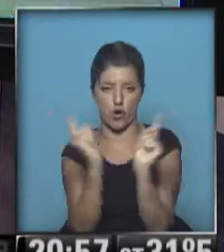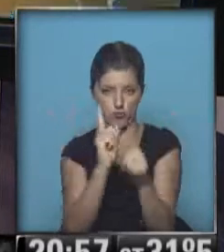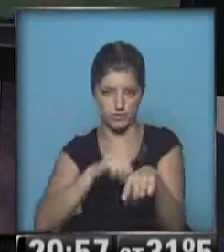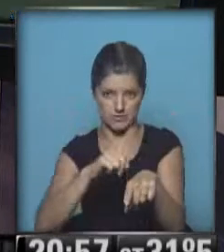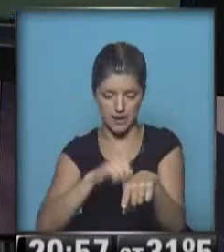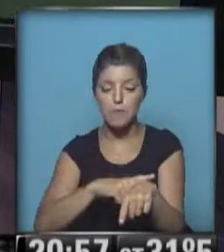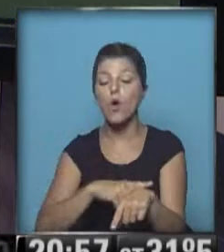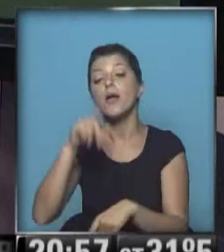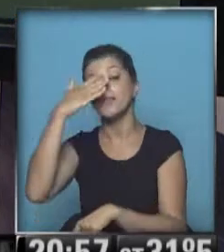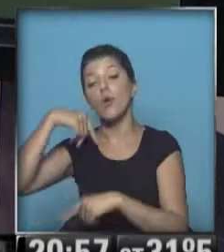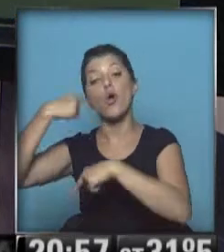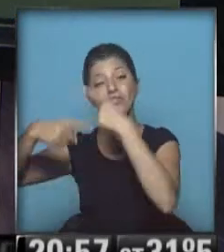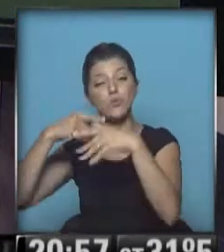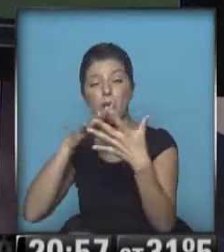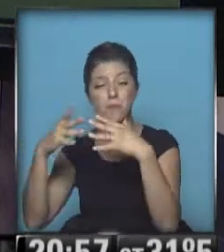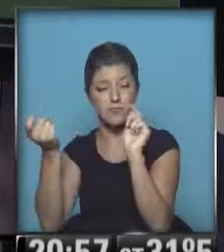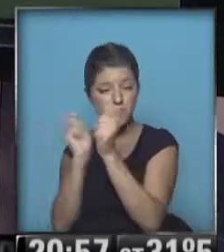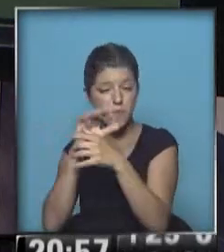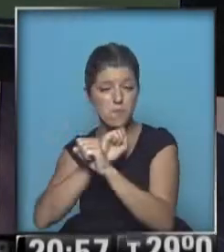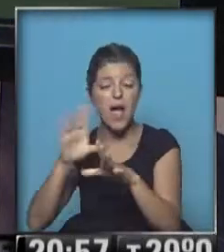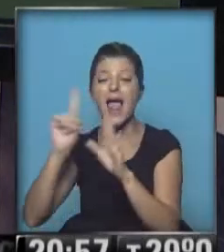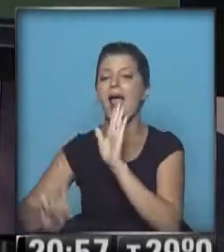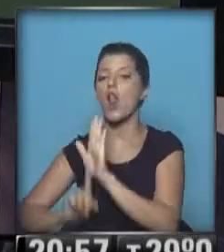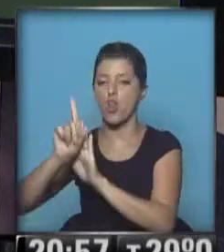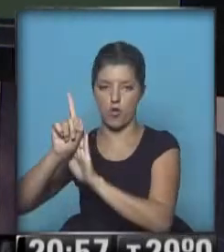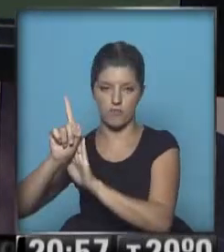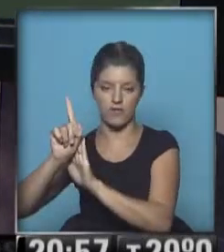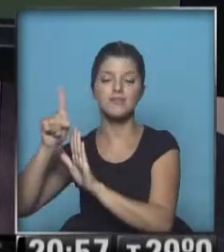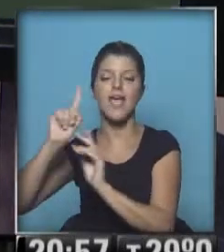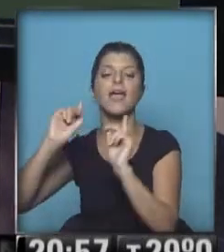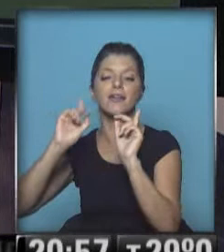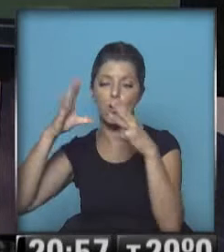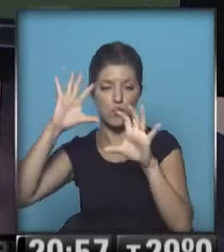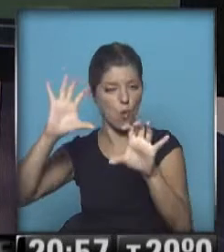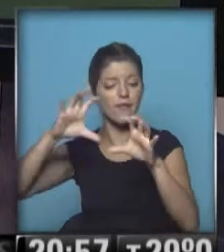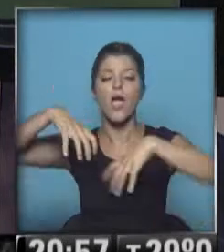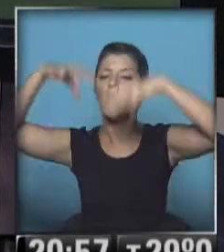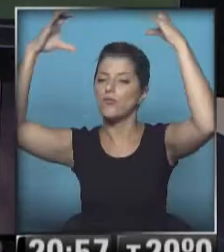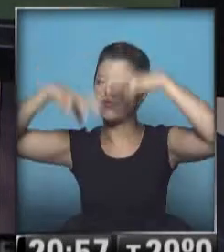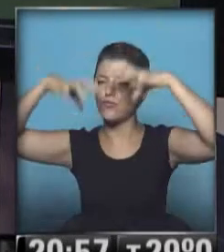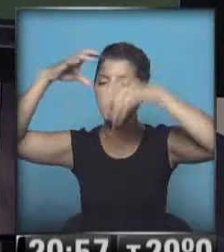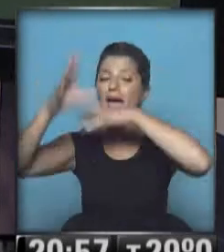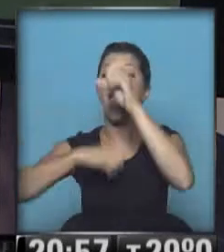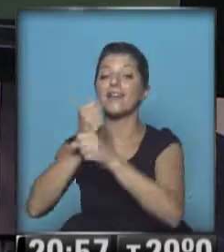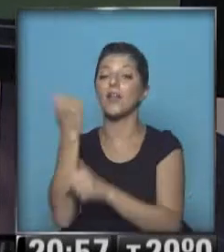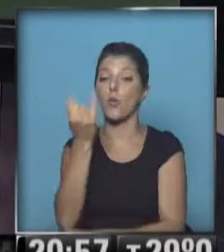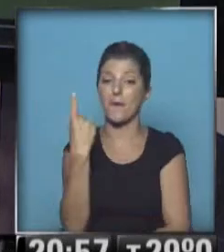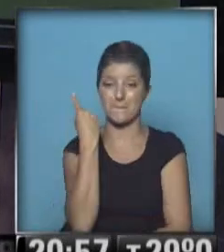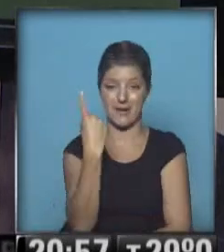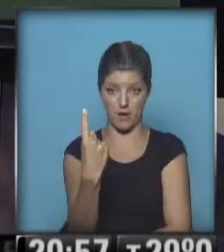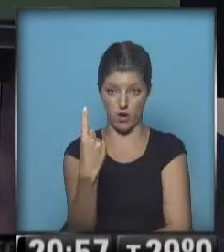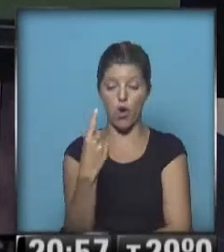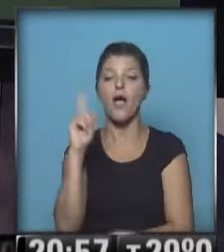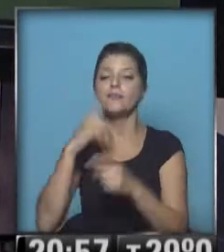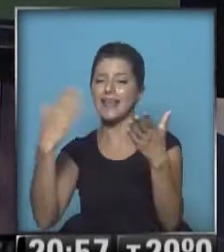Y donde continuará el tiempo también inestable es en todo el norte del litoral. Allí recuerden lluvias persistentes hasta el jueves primero, condiciones de